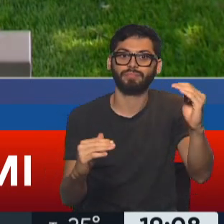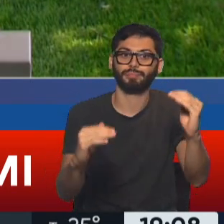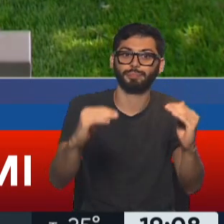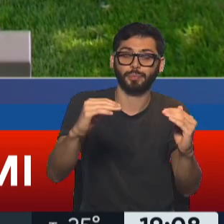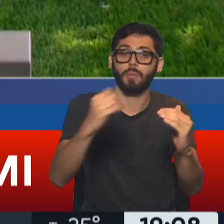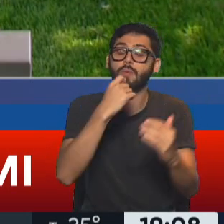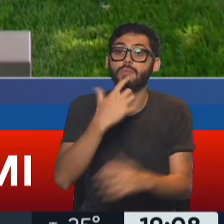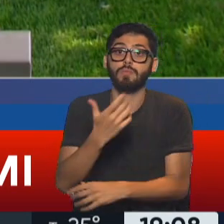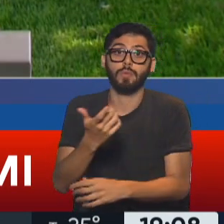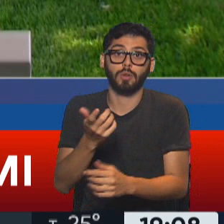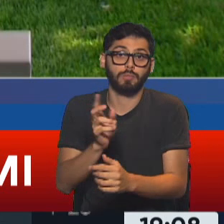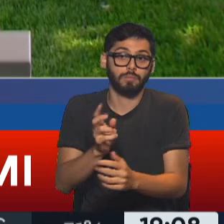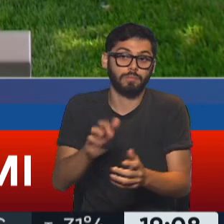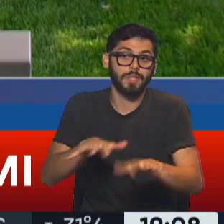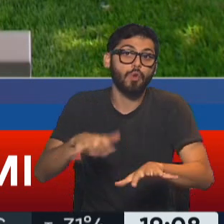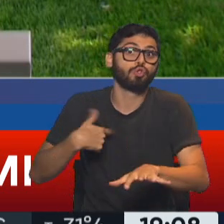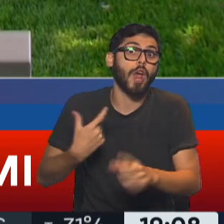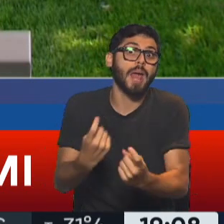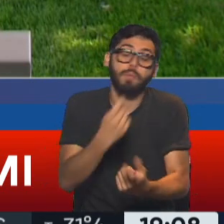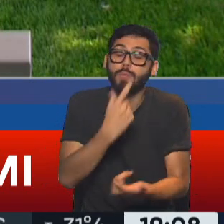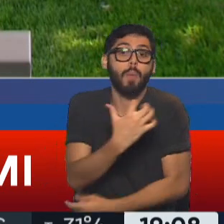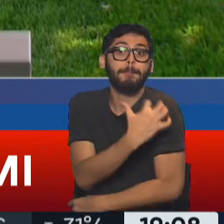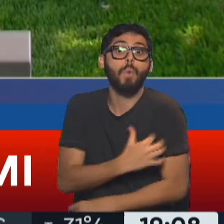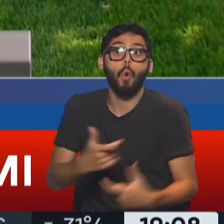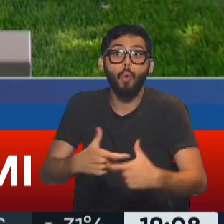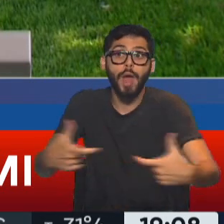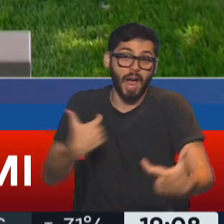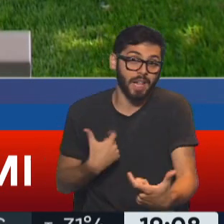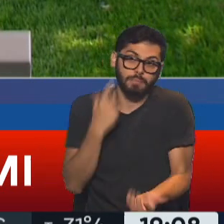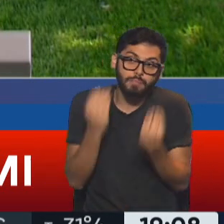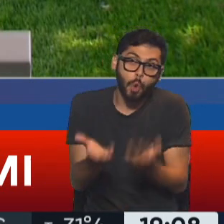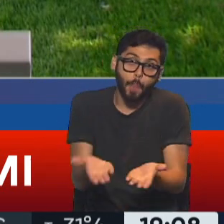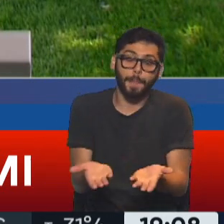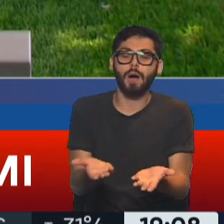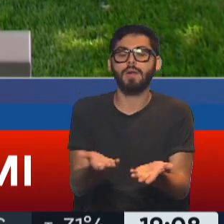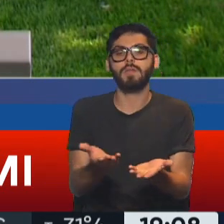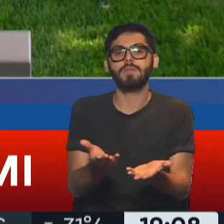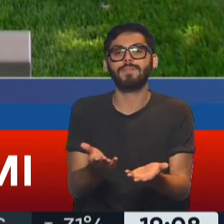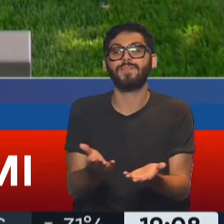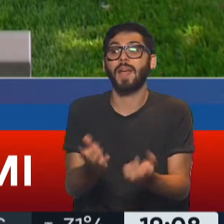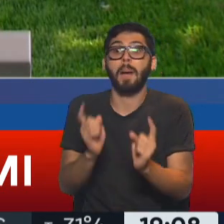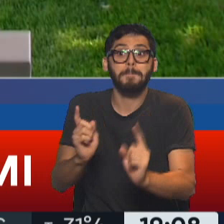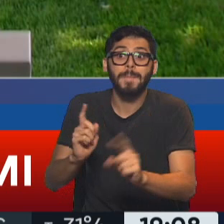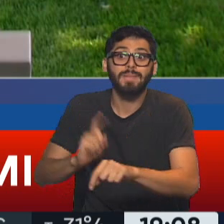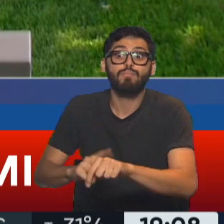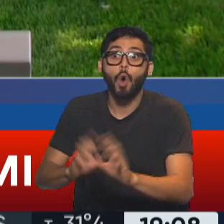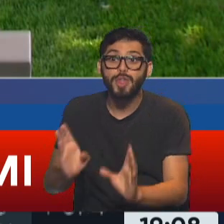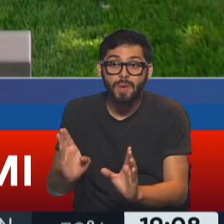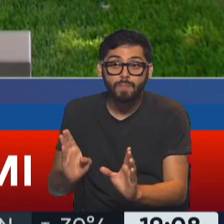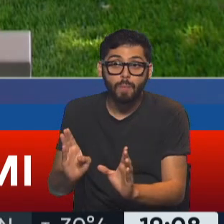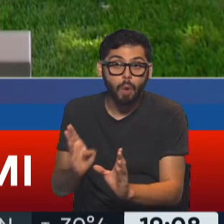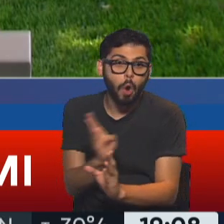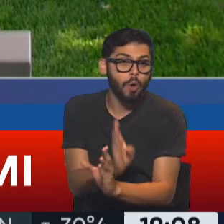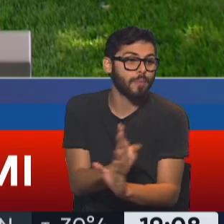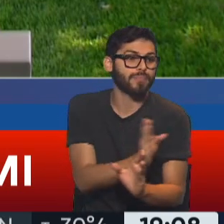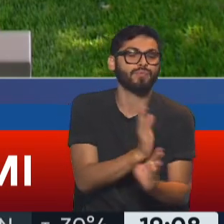tema de una pobreza que a Argentina le preocupa y mucho, y a la vez cumplir con ese sendero